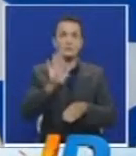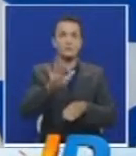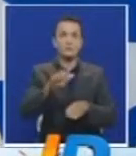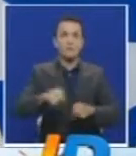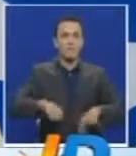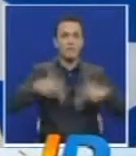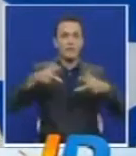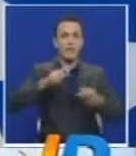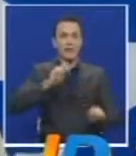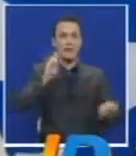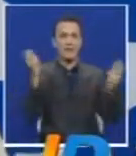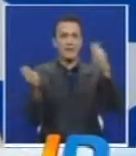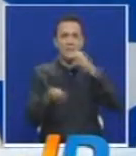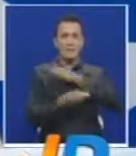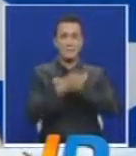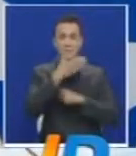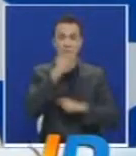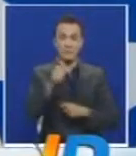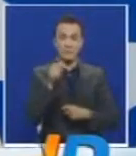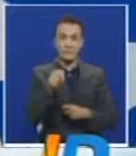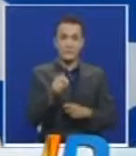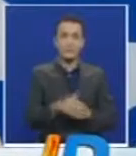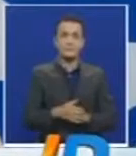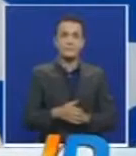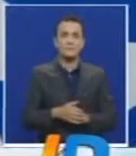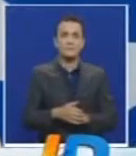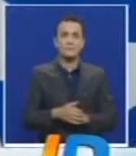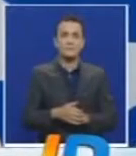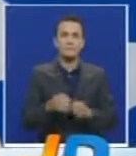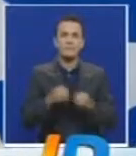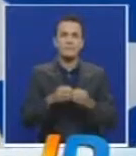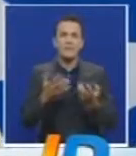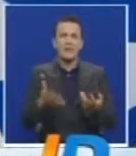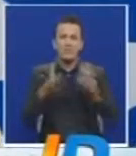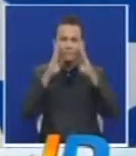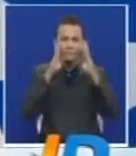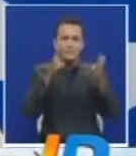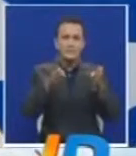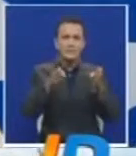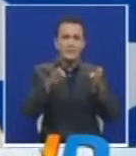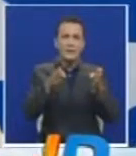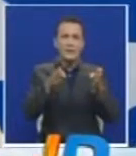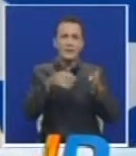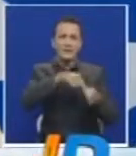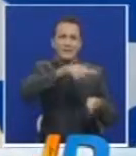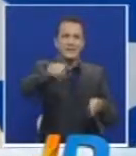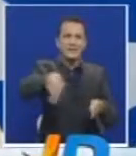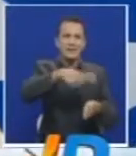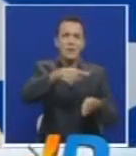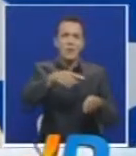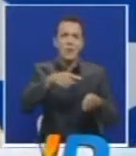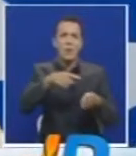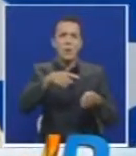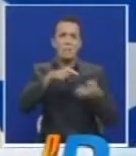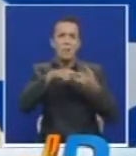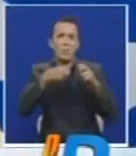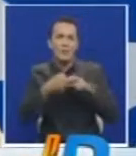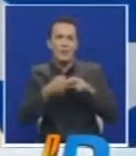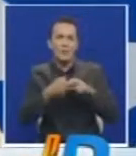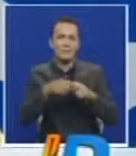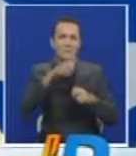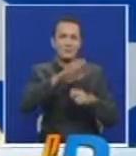niños. Este enfoque precisamente lo que busca es atacar esas causas estructurales